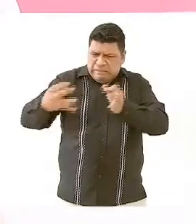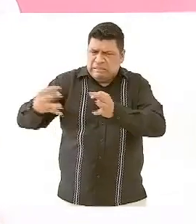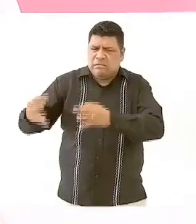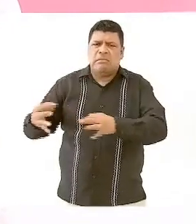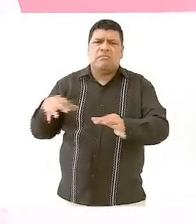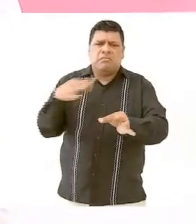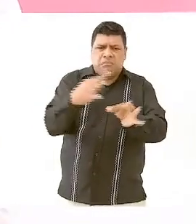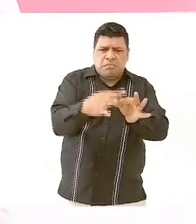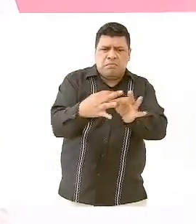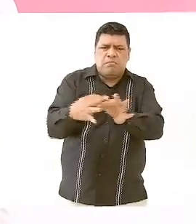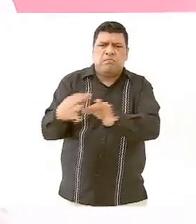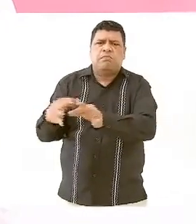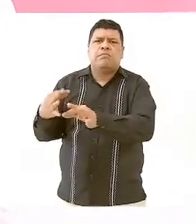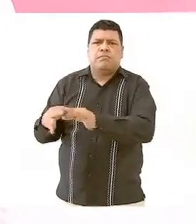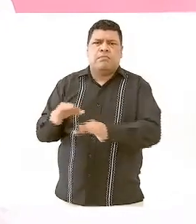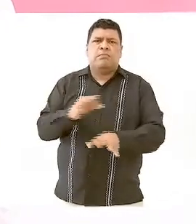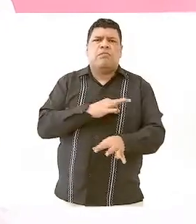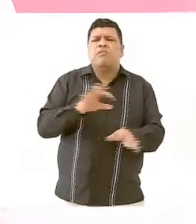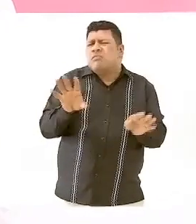pensando en el tiempo.